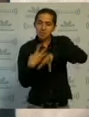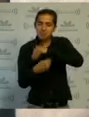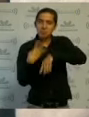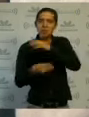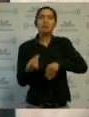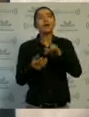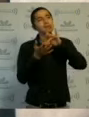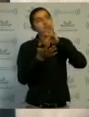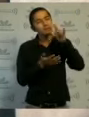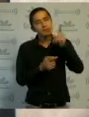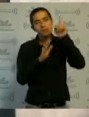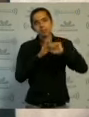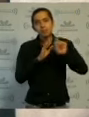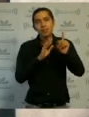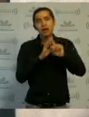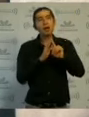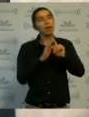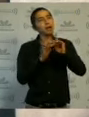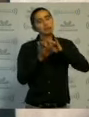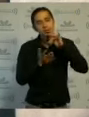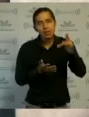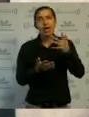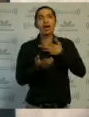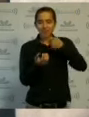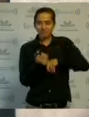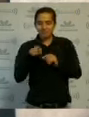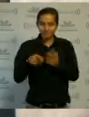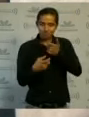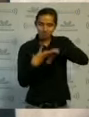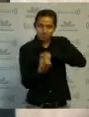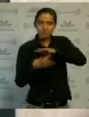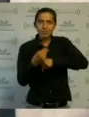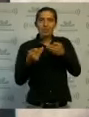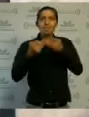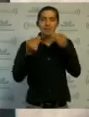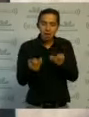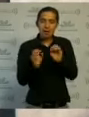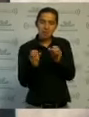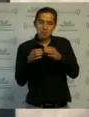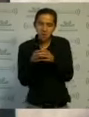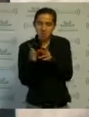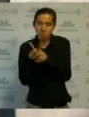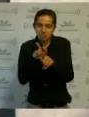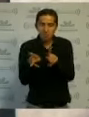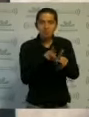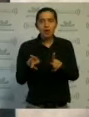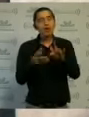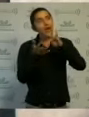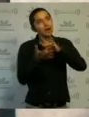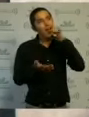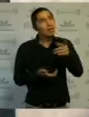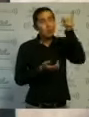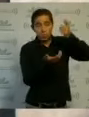familias tienen recursos para sostenerse en su tierra, en sus comunidades. Gracias al dinero que ustedes